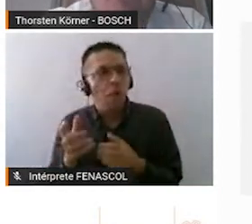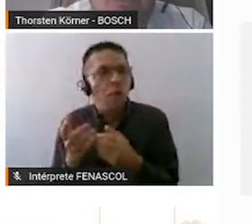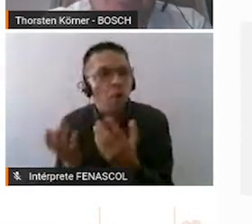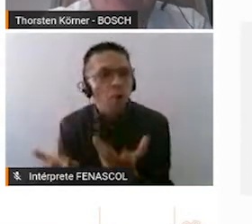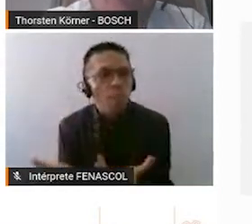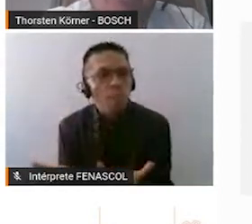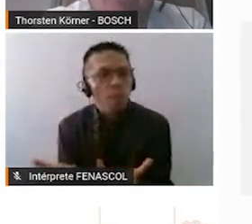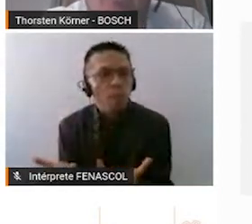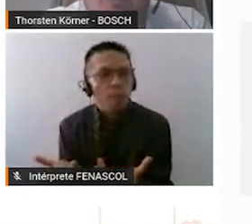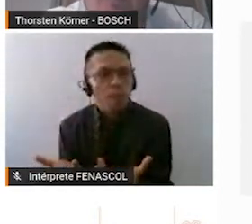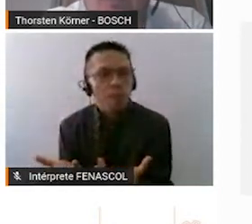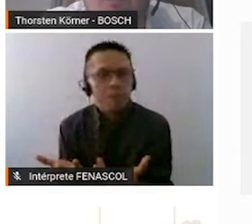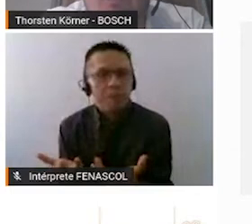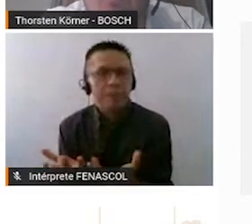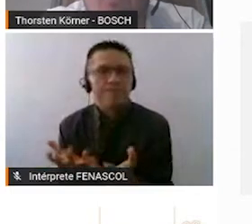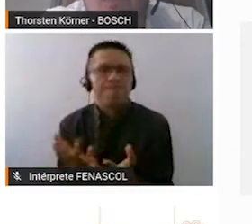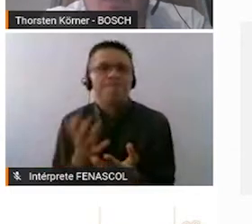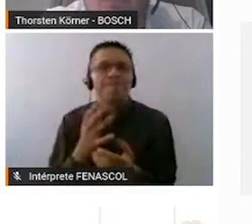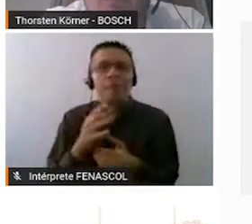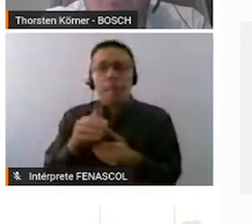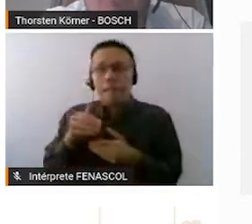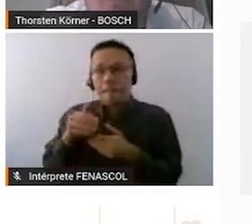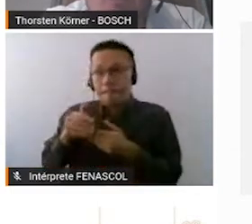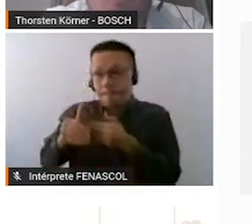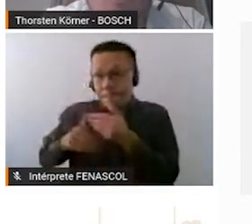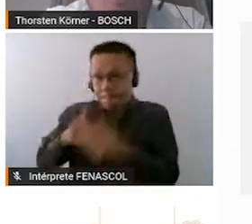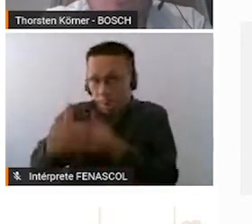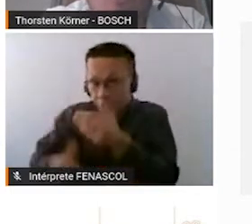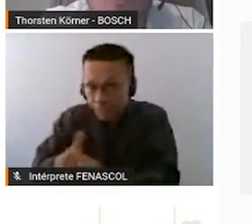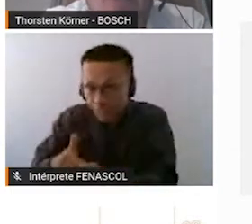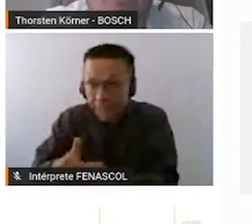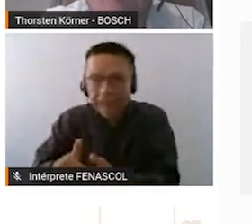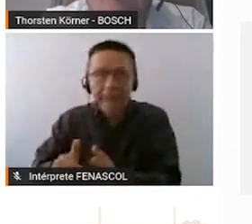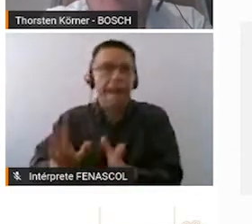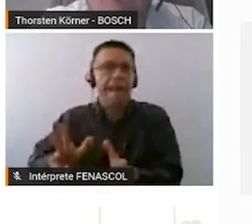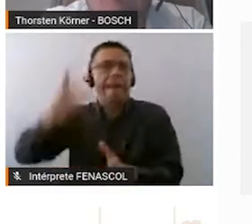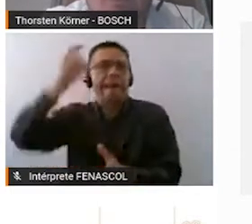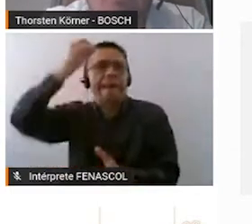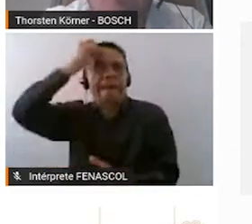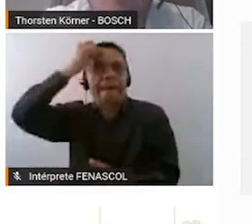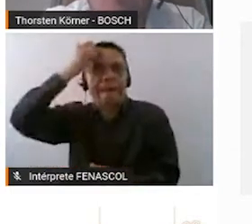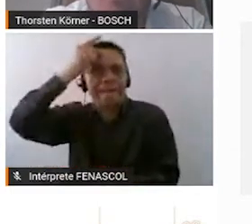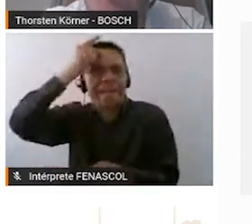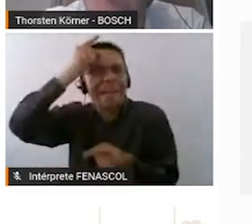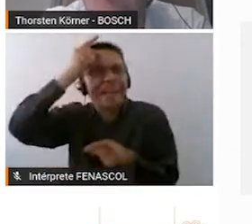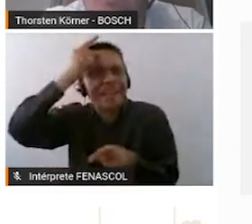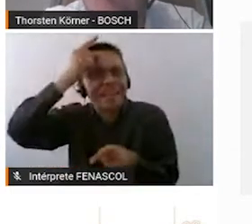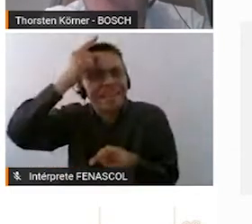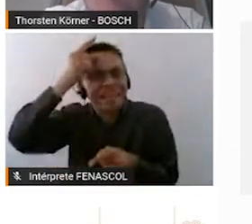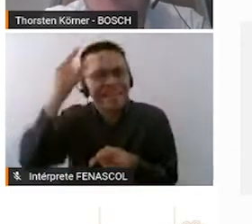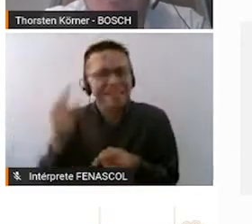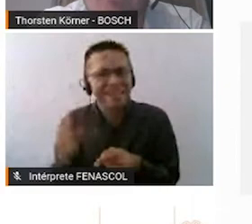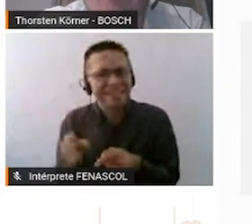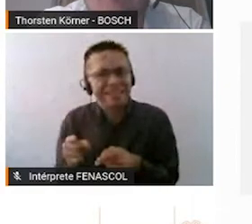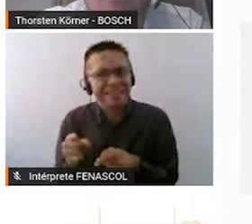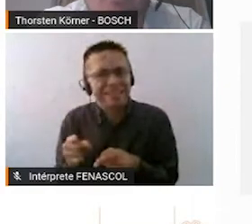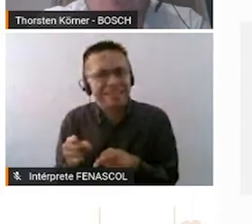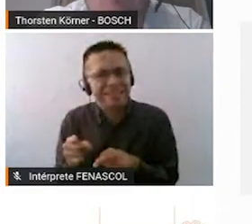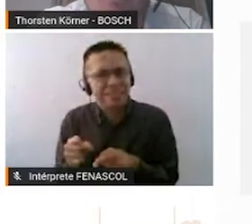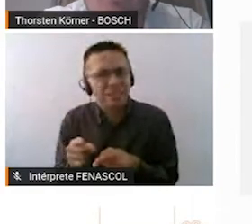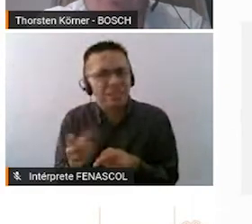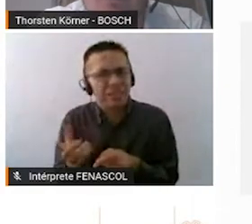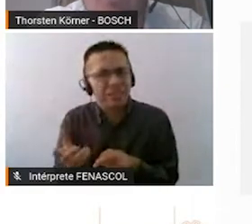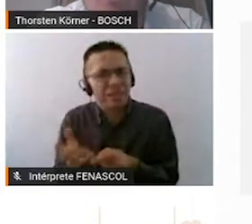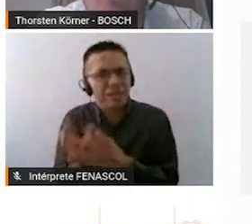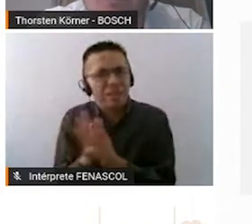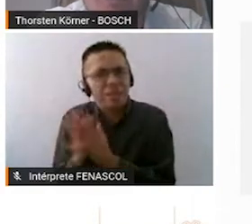poder entender el proceso y saber cuáles y de dónde tengo que sacar